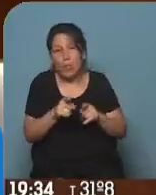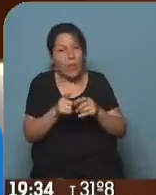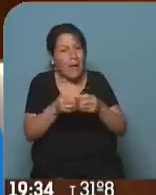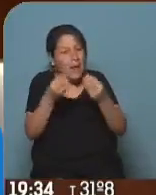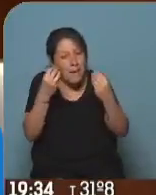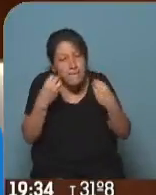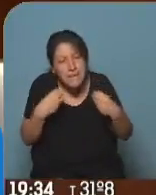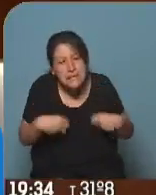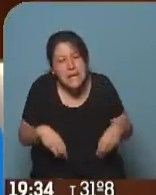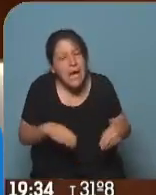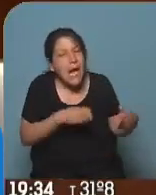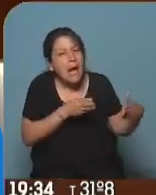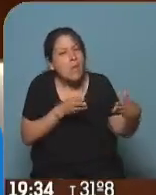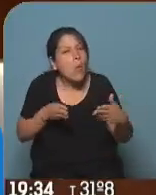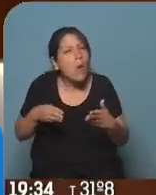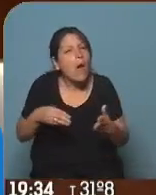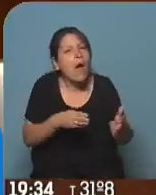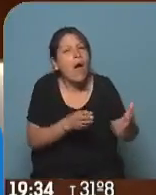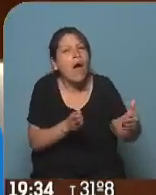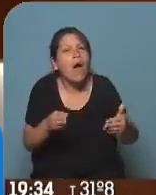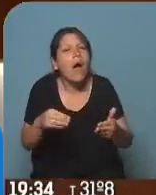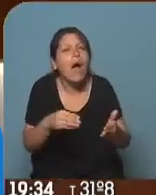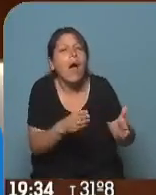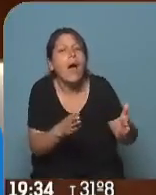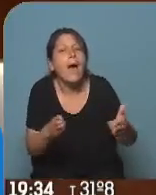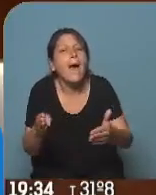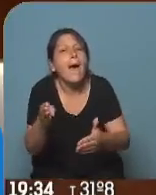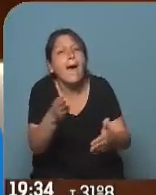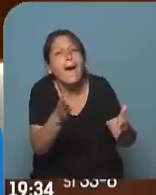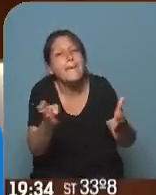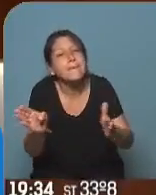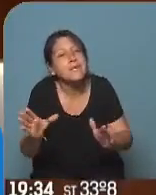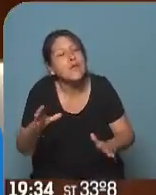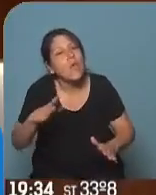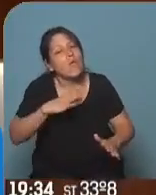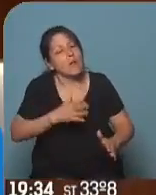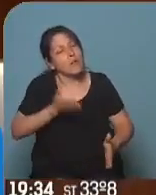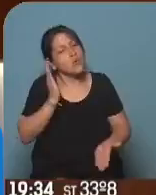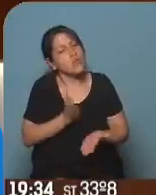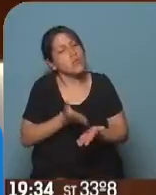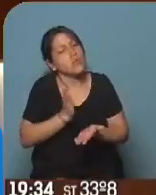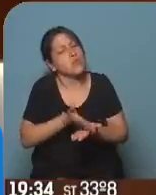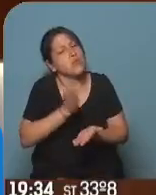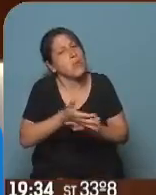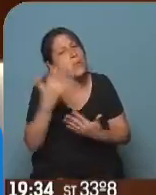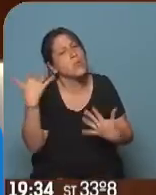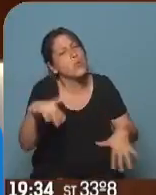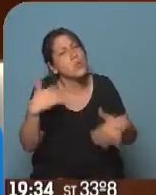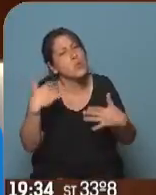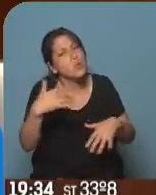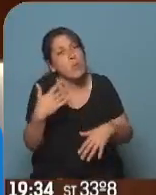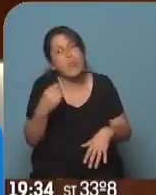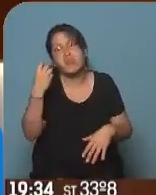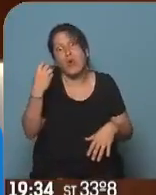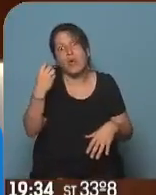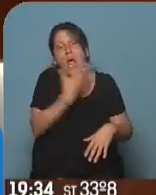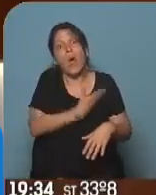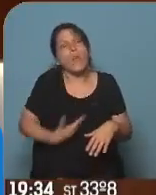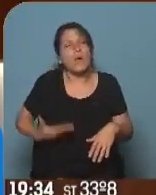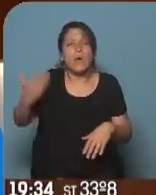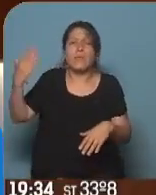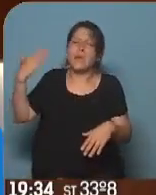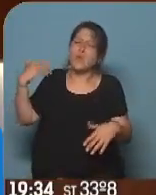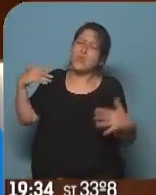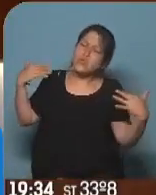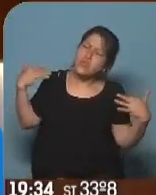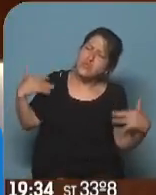recién un camino que nos tiene alejados de la rendición de cuentas de la corrupción del anterior gobierno.